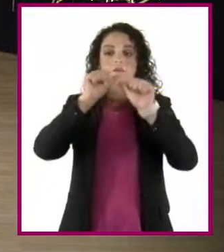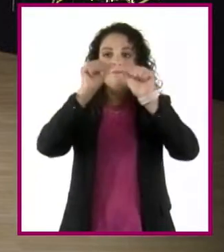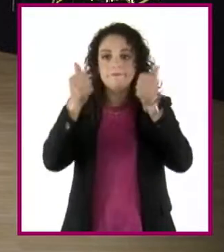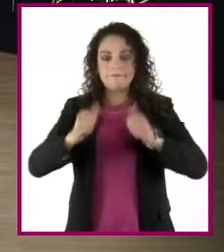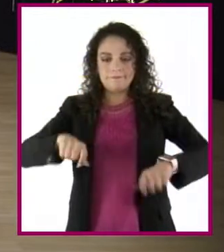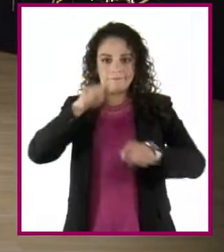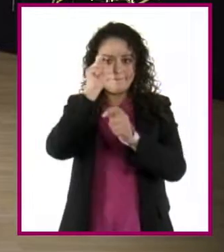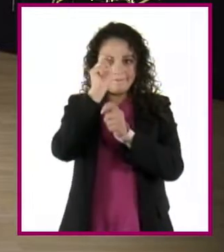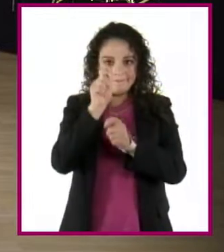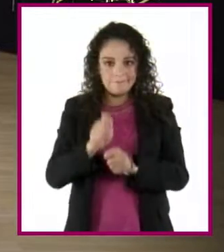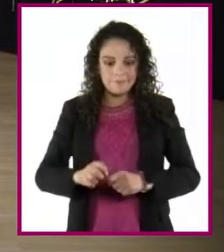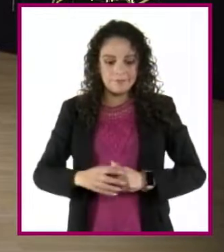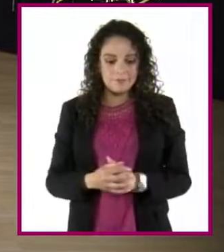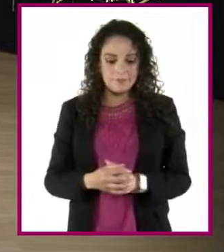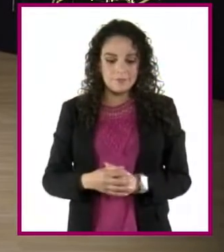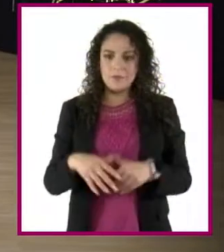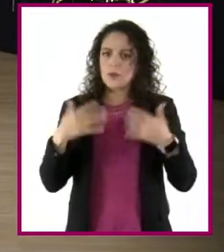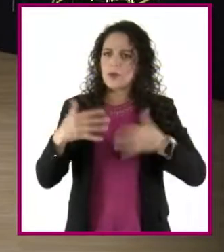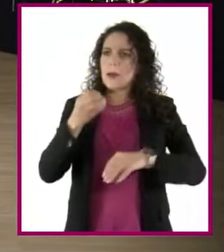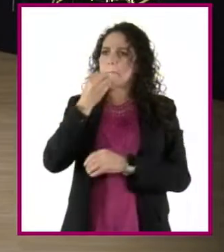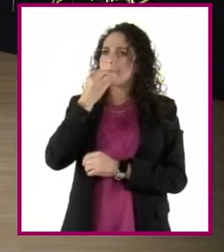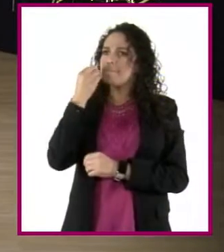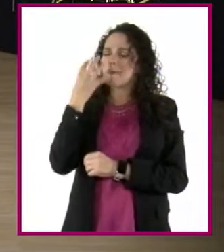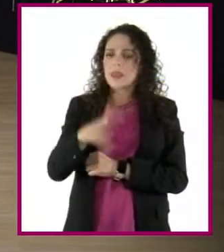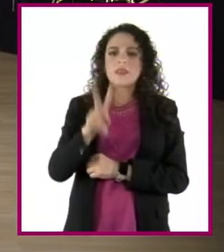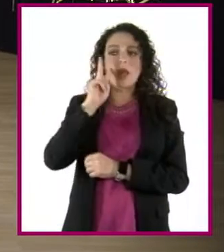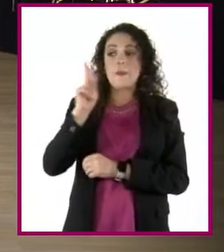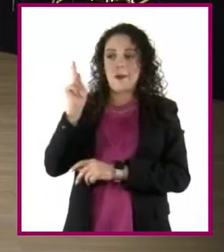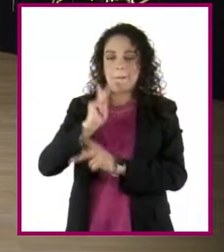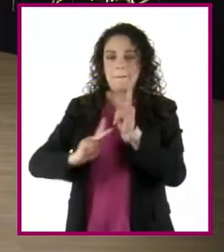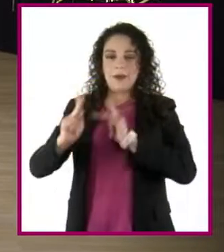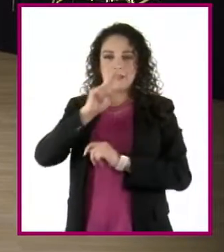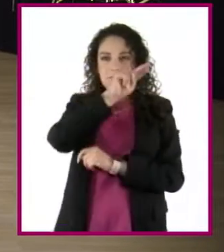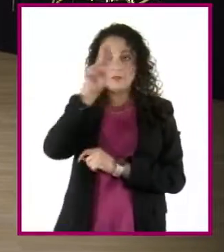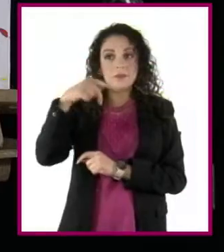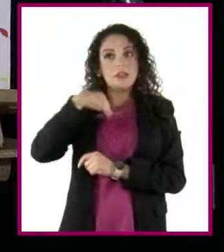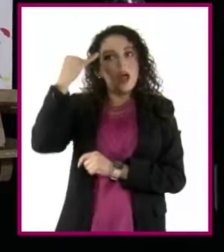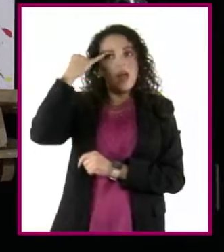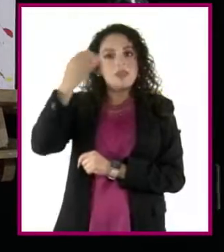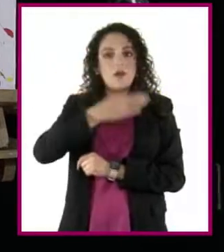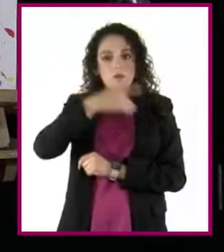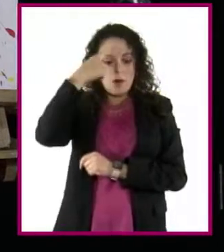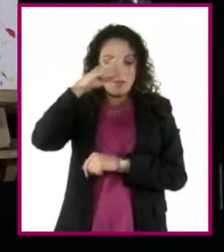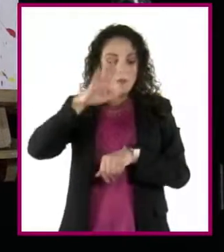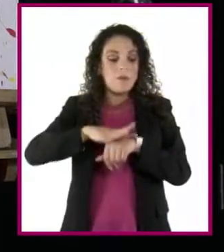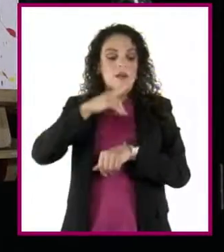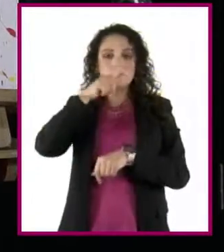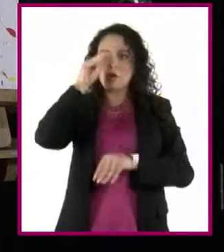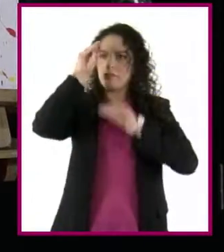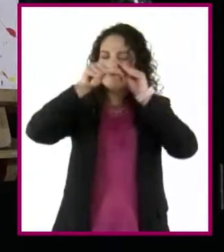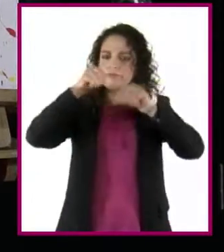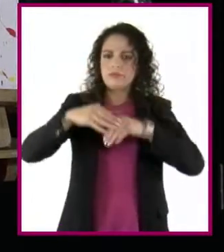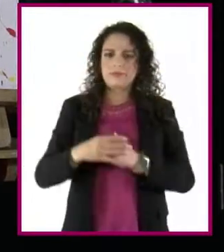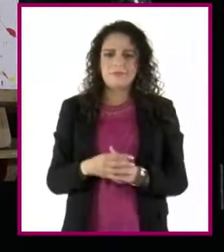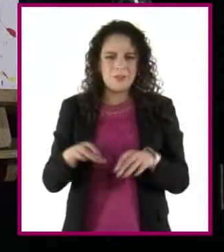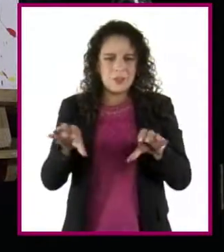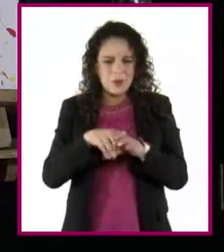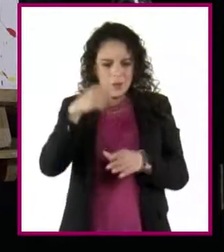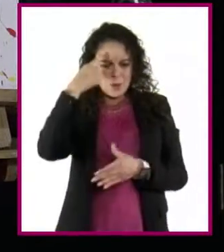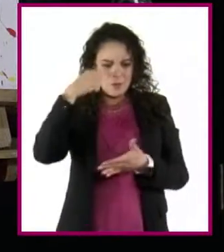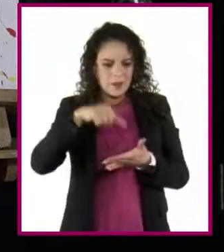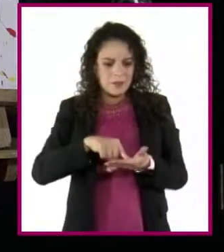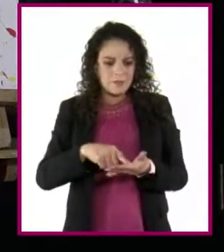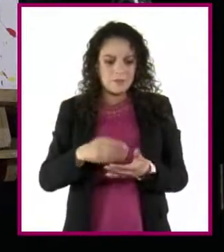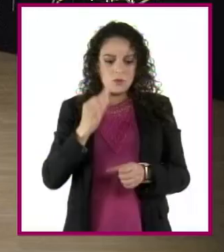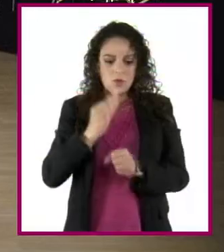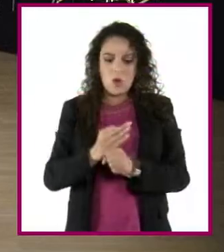Oye, padrísimo. A ver, préstame tu pincel, se me están ocurriendo unas ideas buenísimas para mejorar tu cuadro, ¿eh? ¿Cómo crees, Ernesto? Estoy en pleno